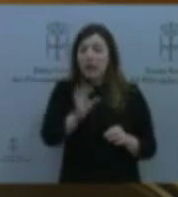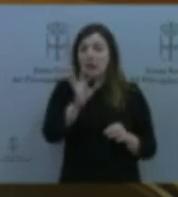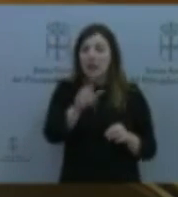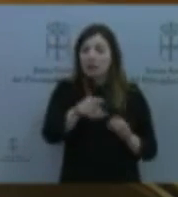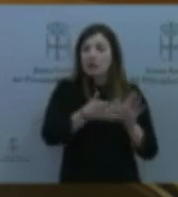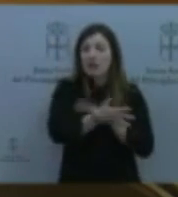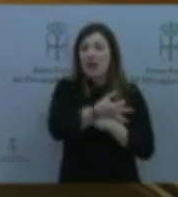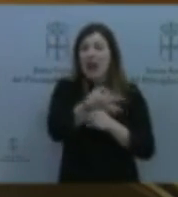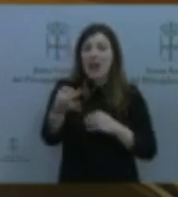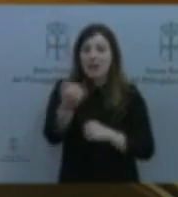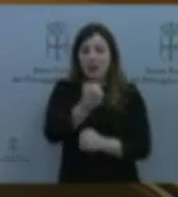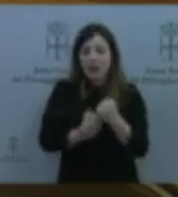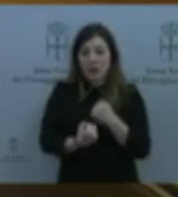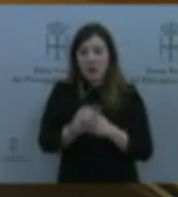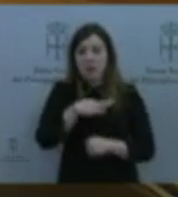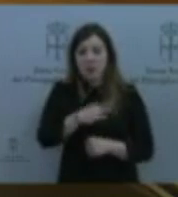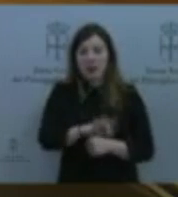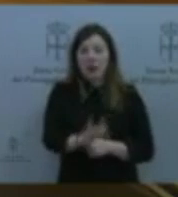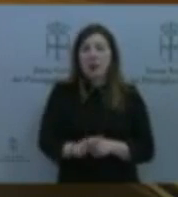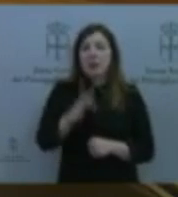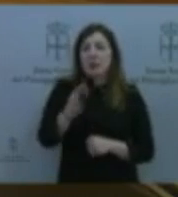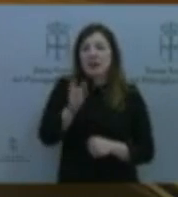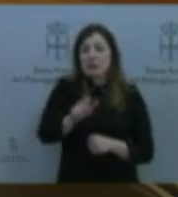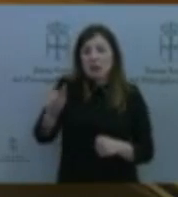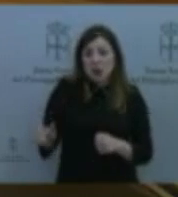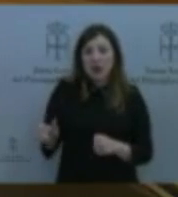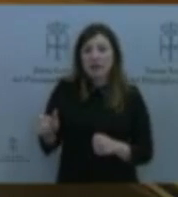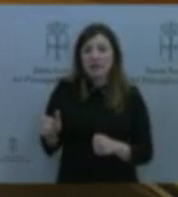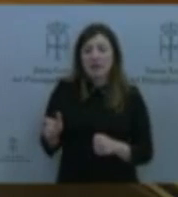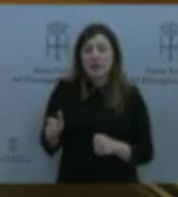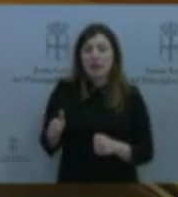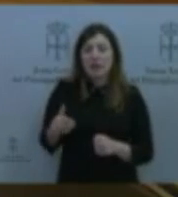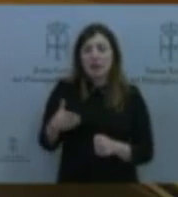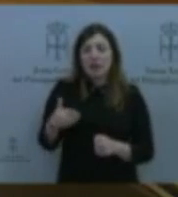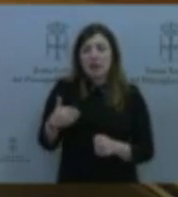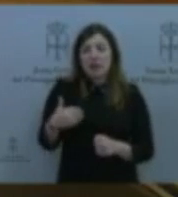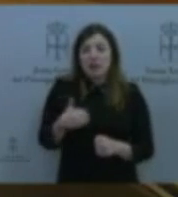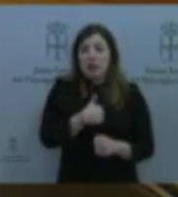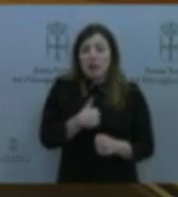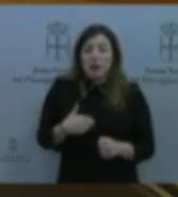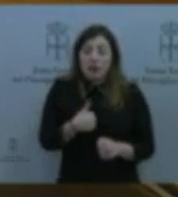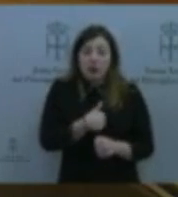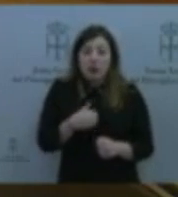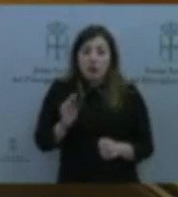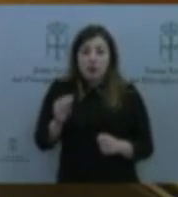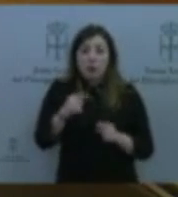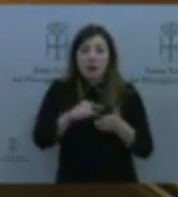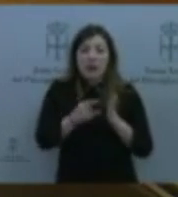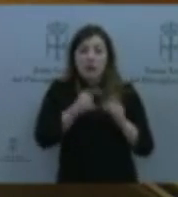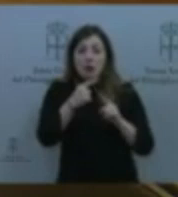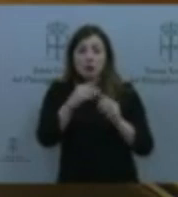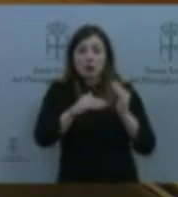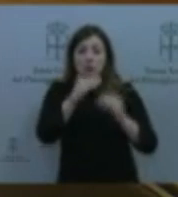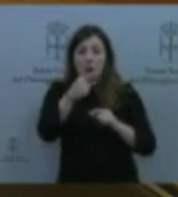tea usando las funciones, que tean las funciones de un técnico superior o medio, puede emplearse para reforzar otros puntos